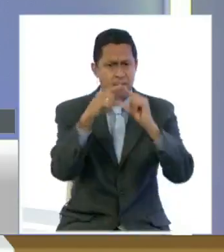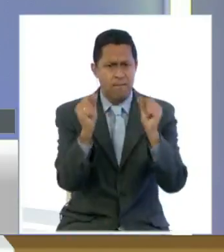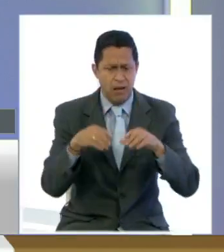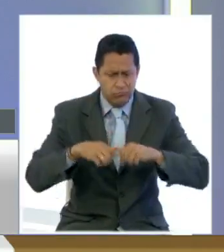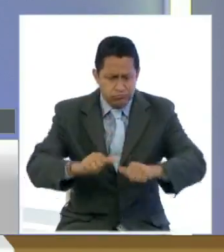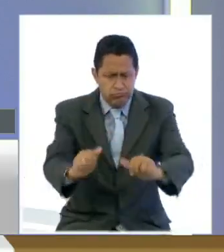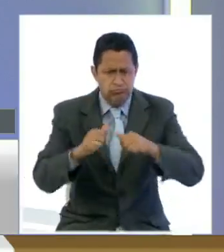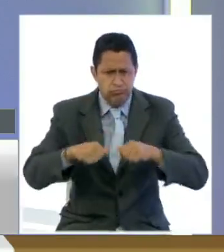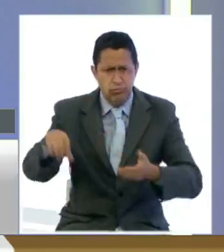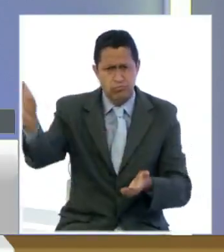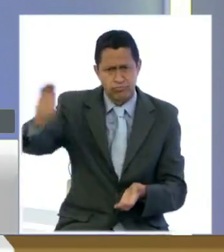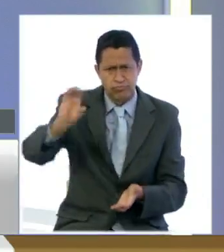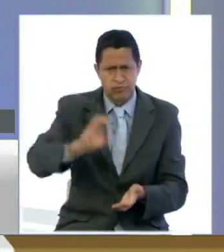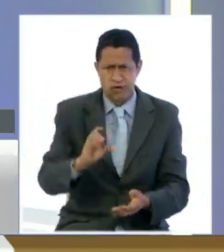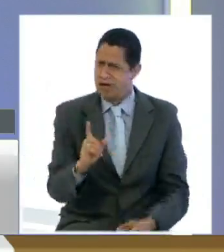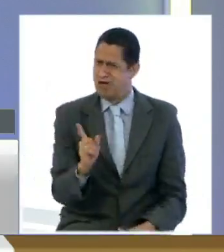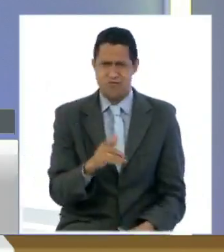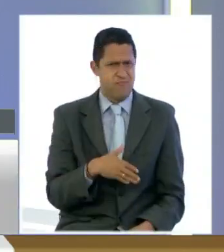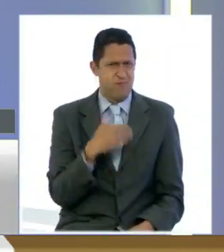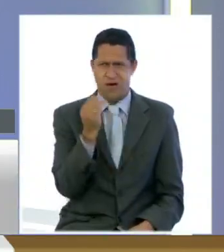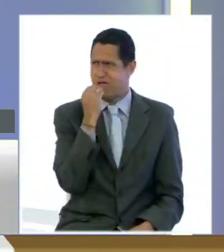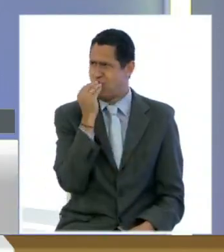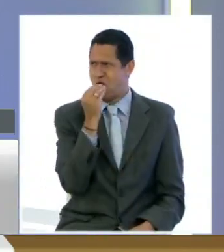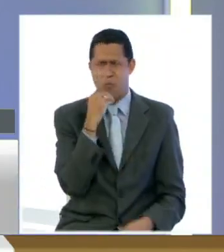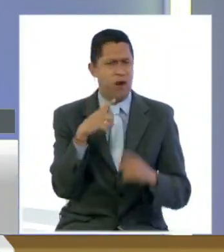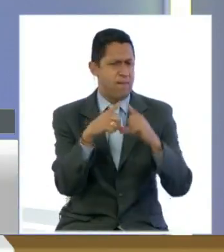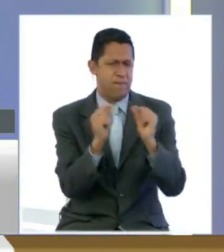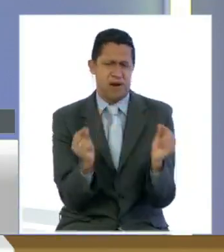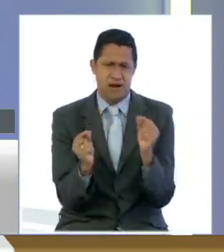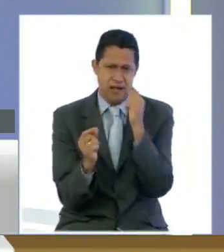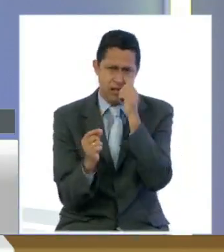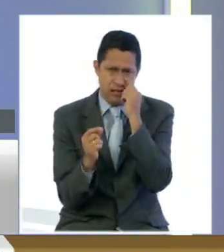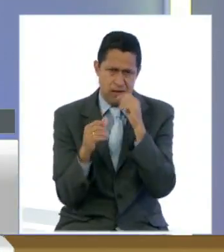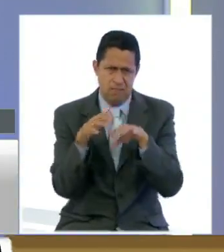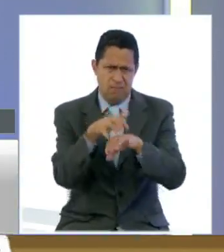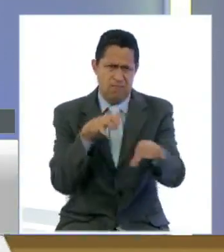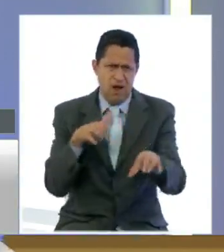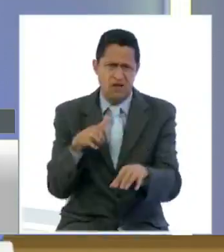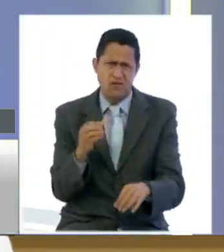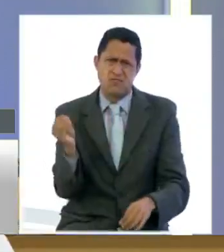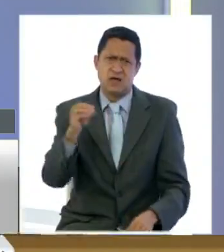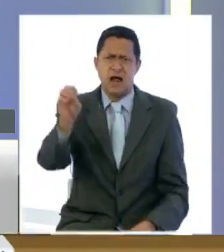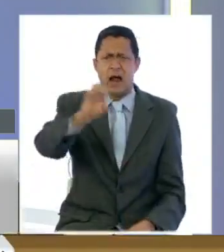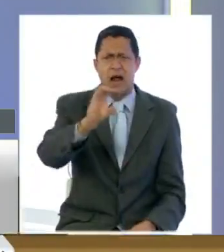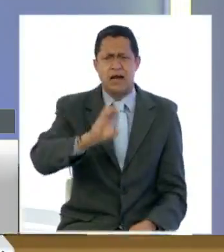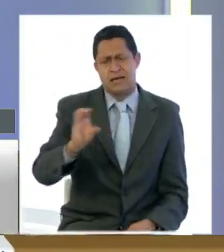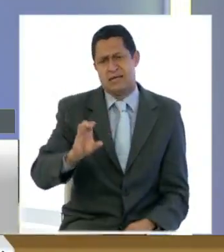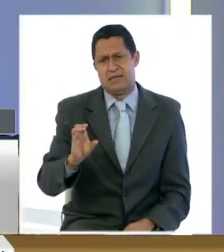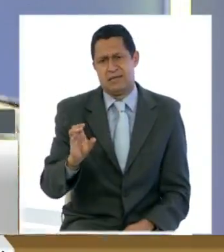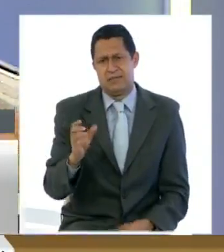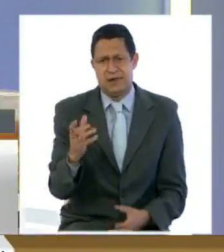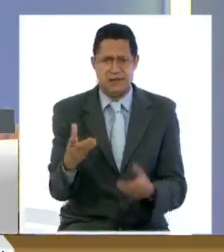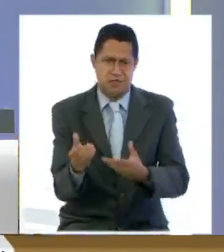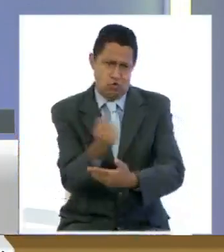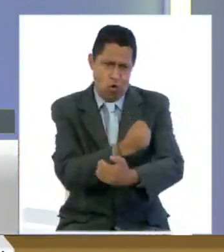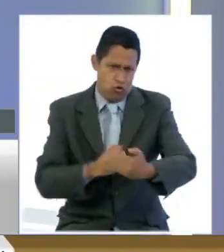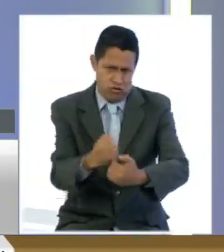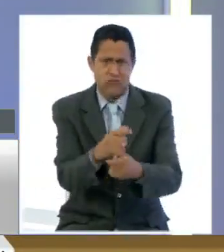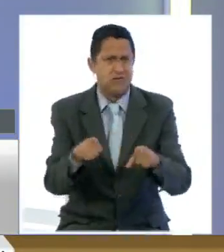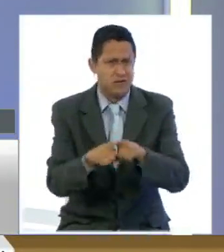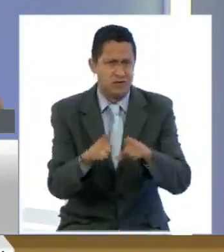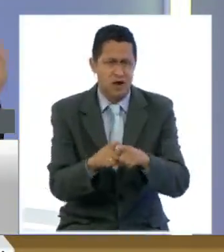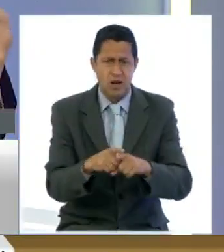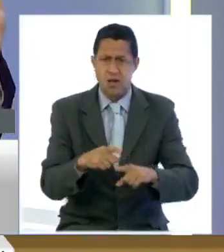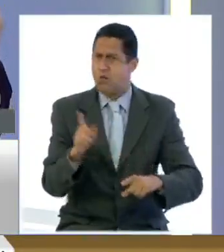las empanadas, los celíacos dicen: no voy a comer empanadas, porque en la mayoría de los sitios se le agrega harina de trigo. Sin embargo,